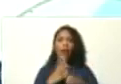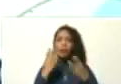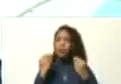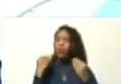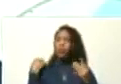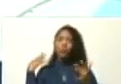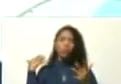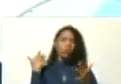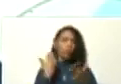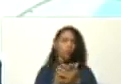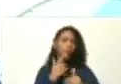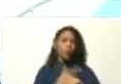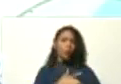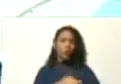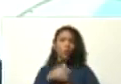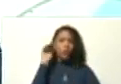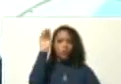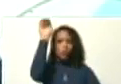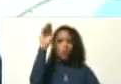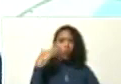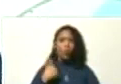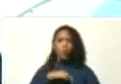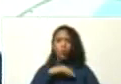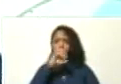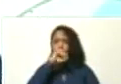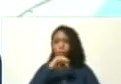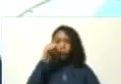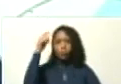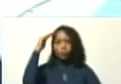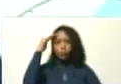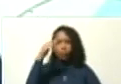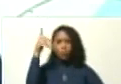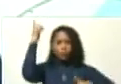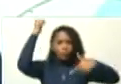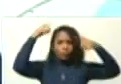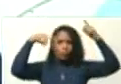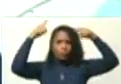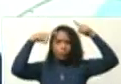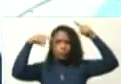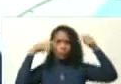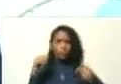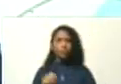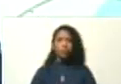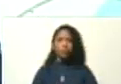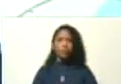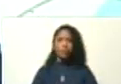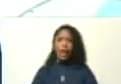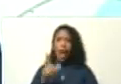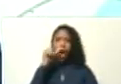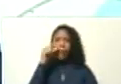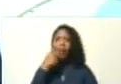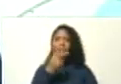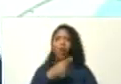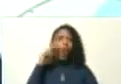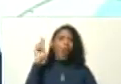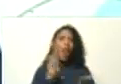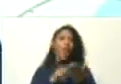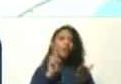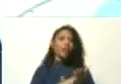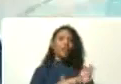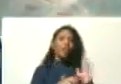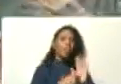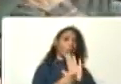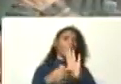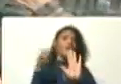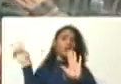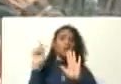tiempo, del tiempo que vendrá. Nuestro amado comandante Hugo Rafael Chávez Frías, el hombre que le dijo la verdad a Venezuela,